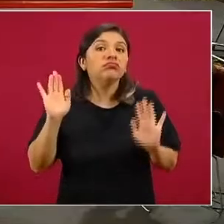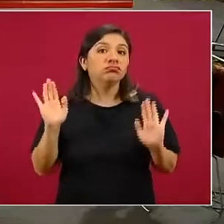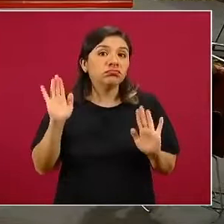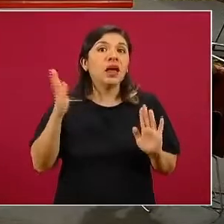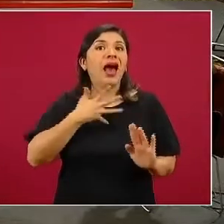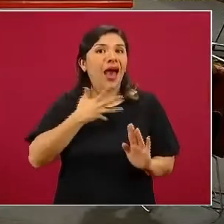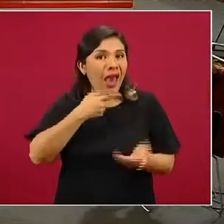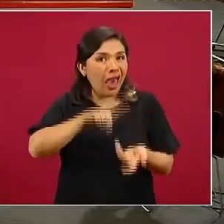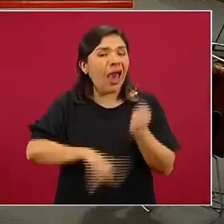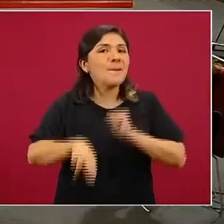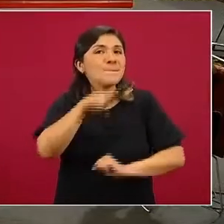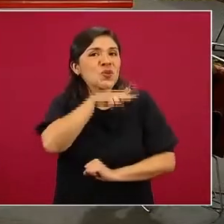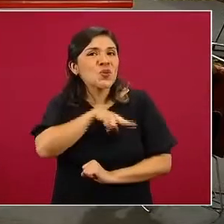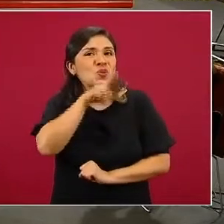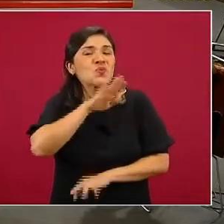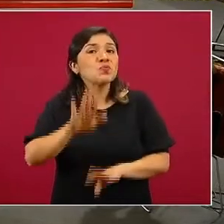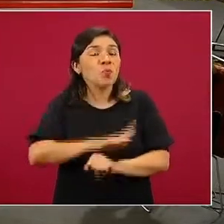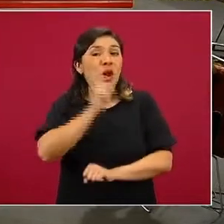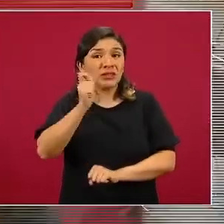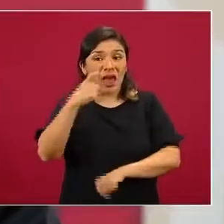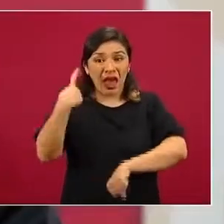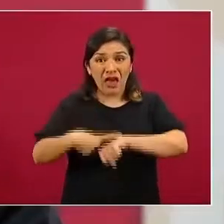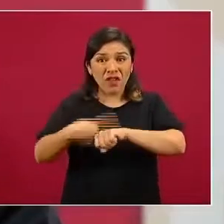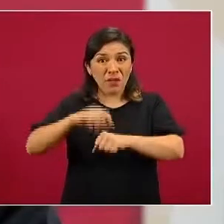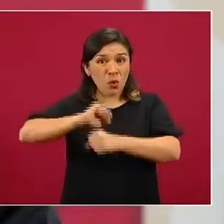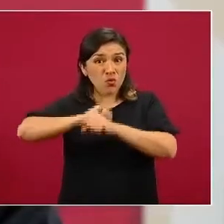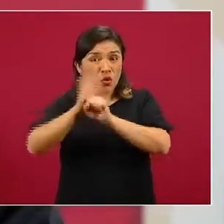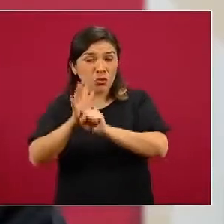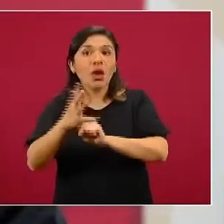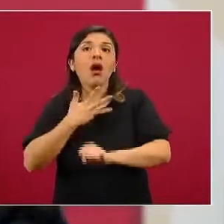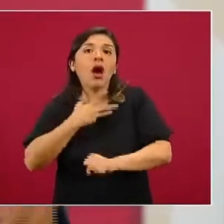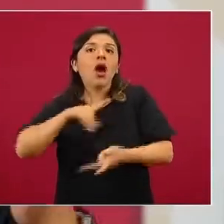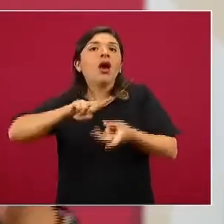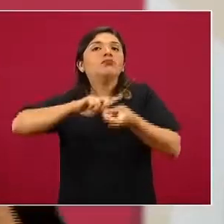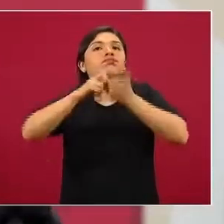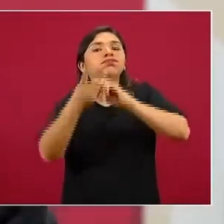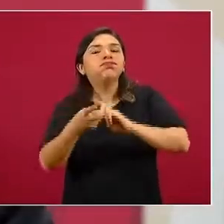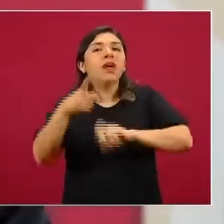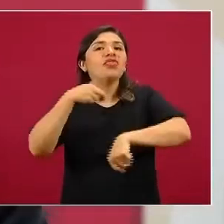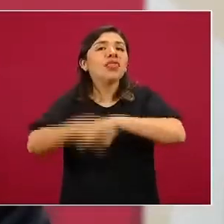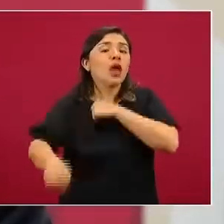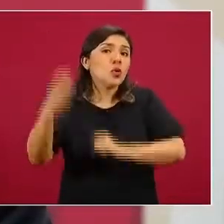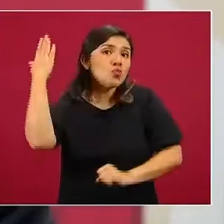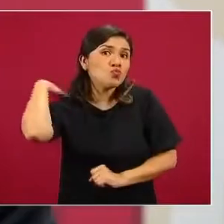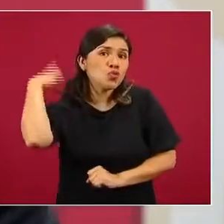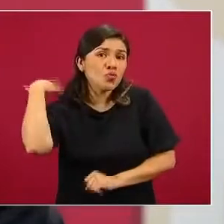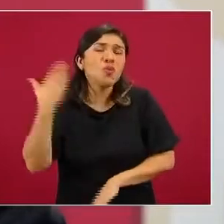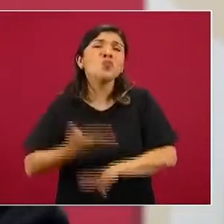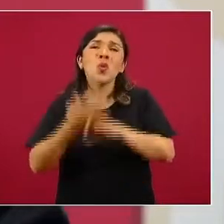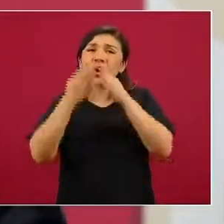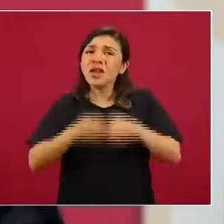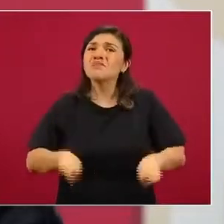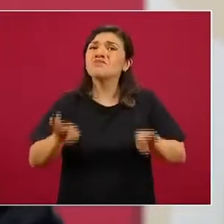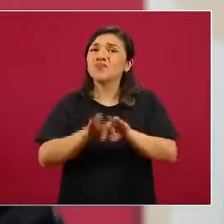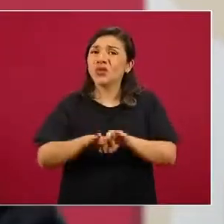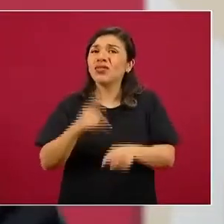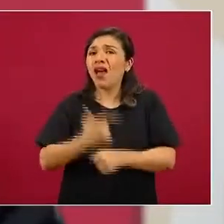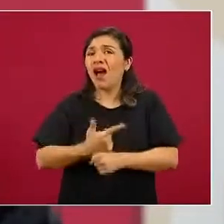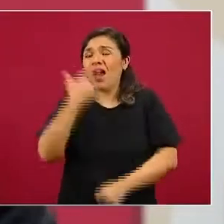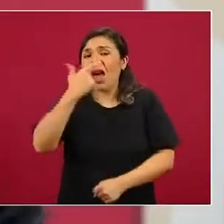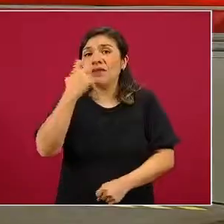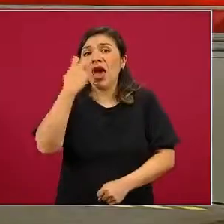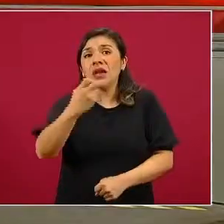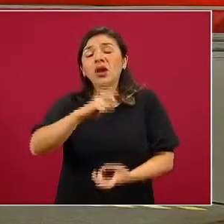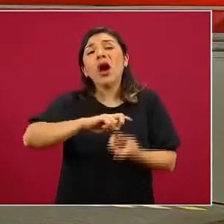una preocupación muy grande porque la enfermedad de COVID daña los pulmones, quedan con una restricción muy importante y esto con